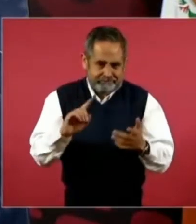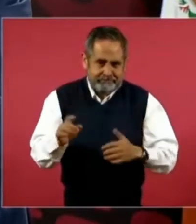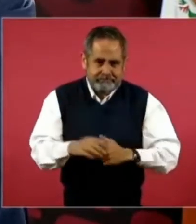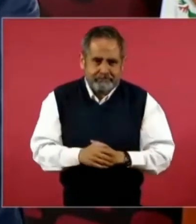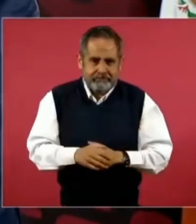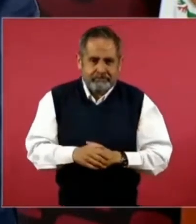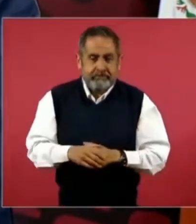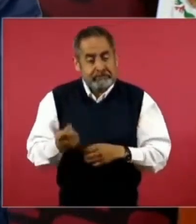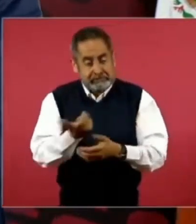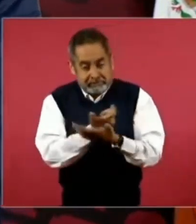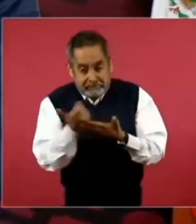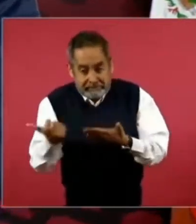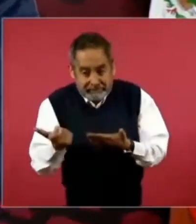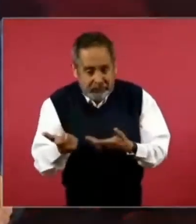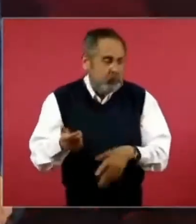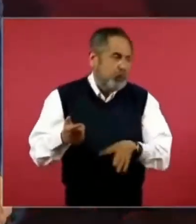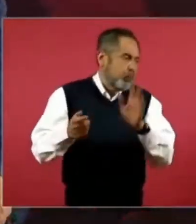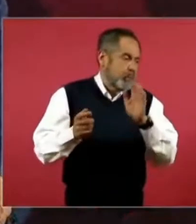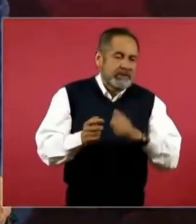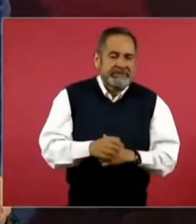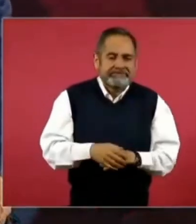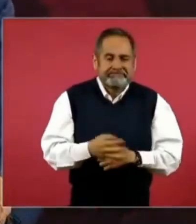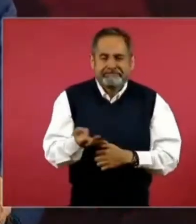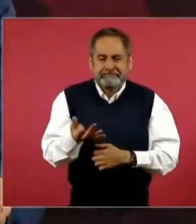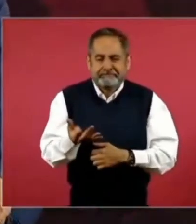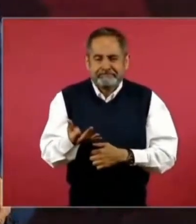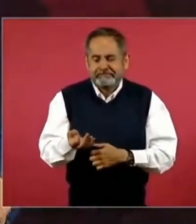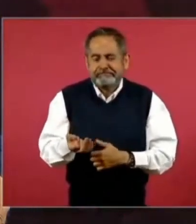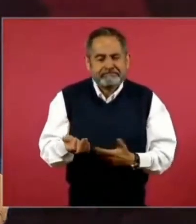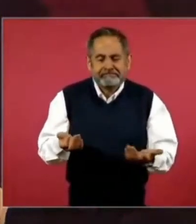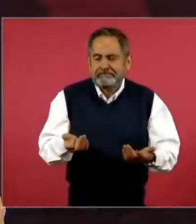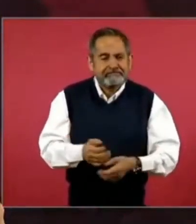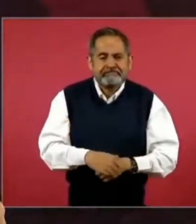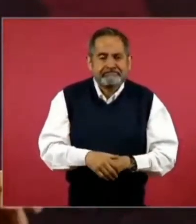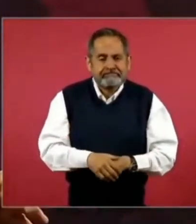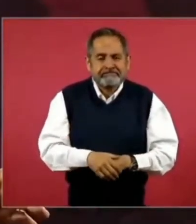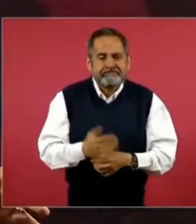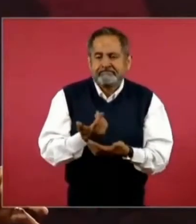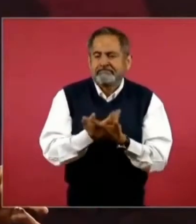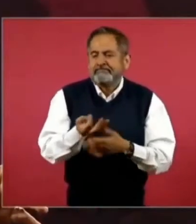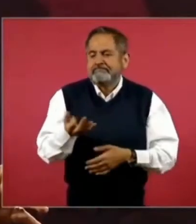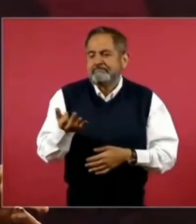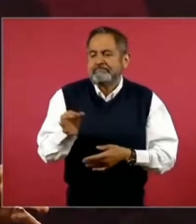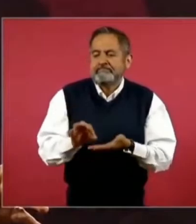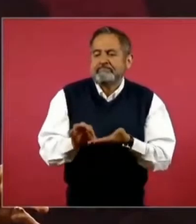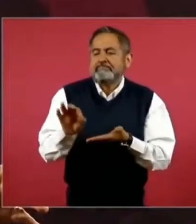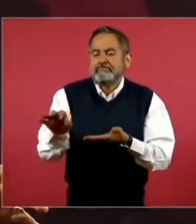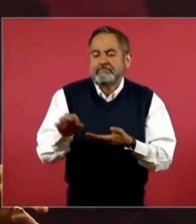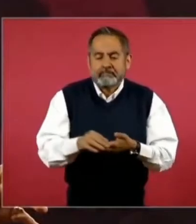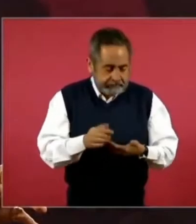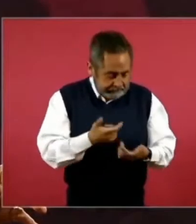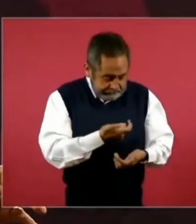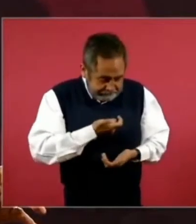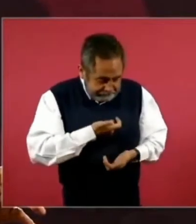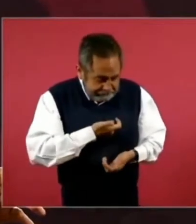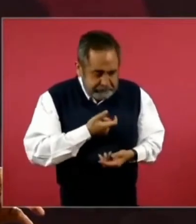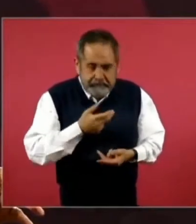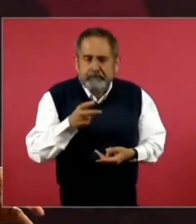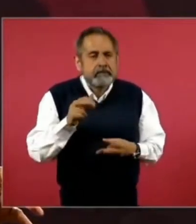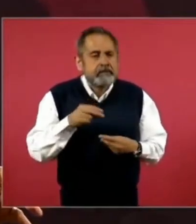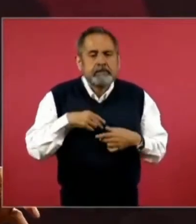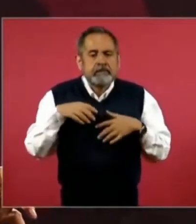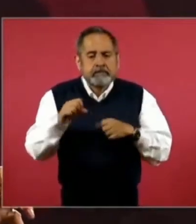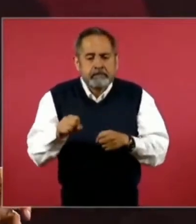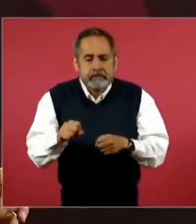Y el salario, pues nunca alcanzaba y por eso